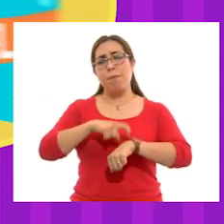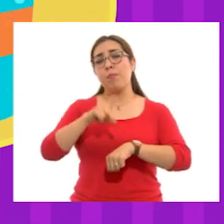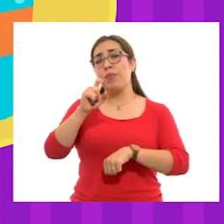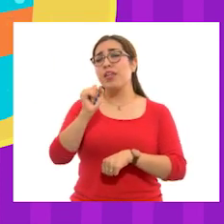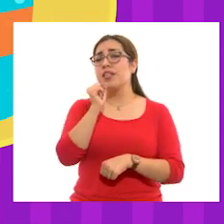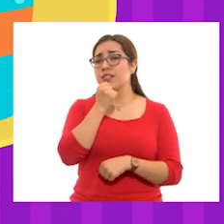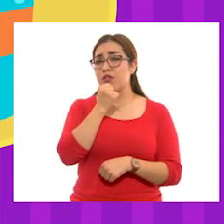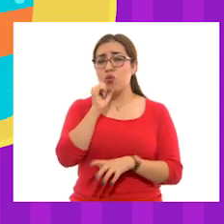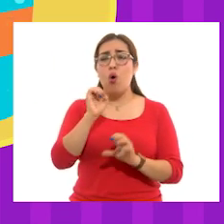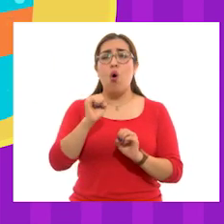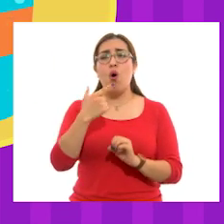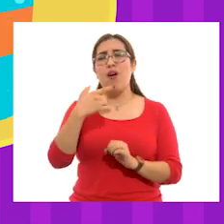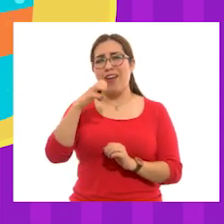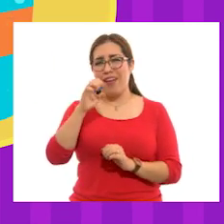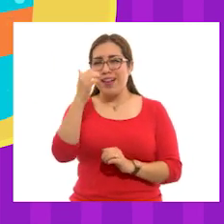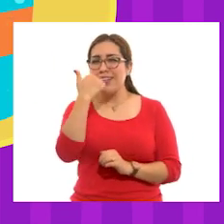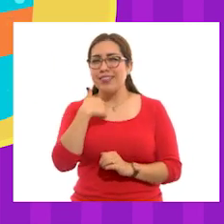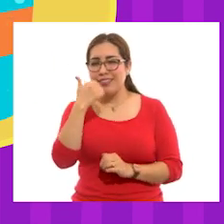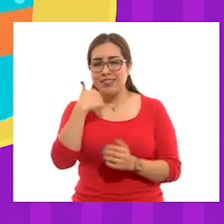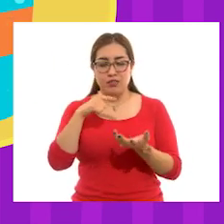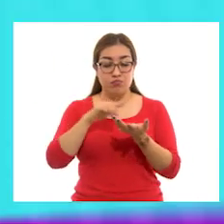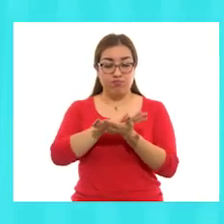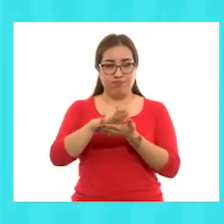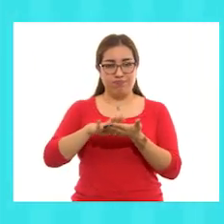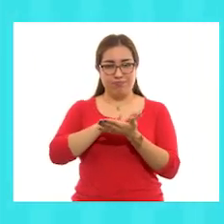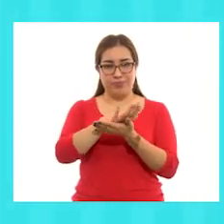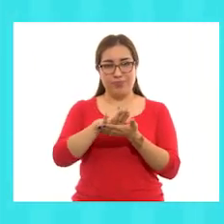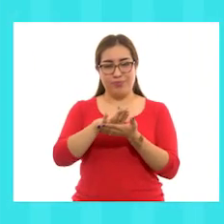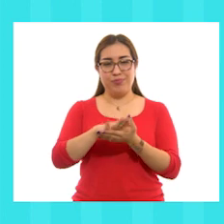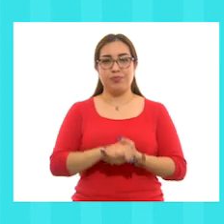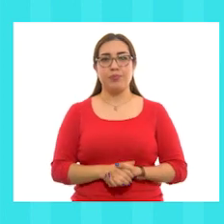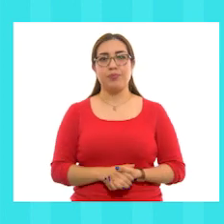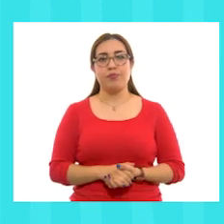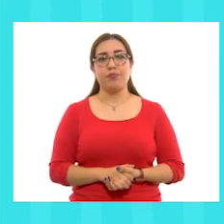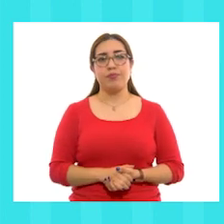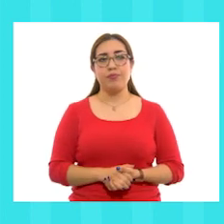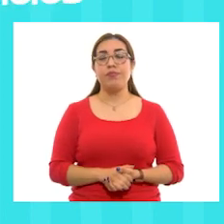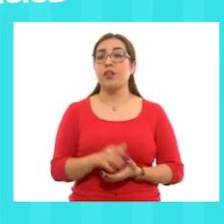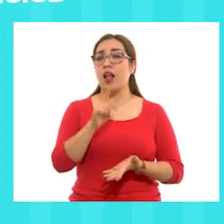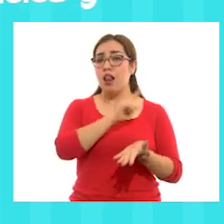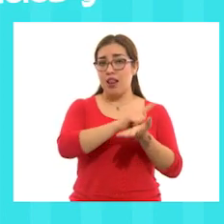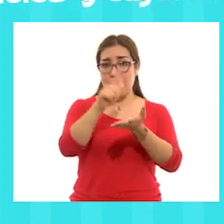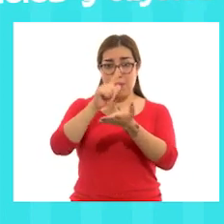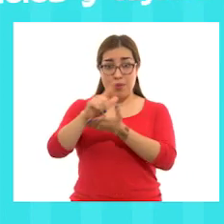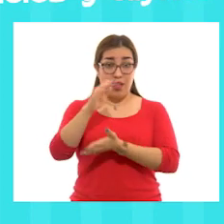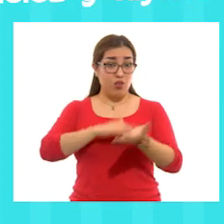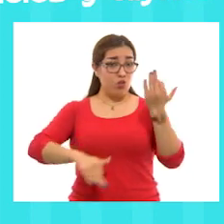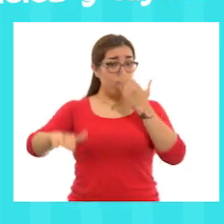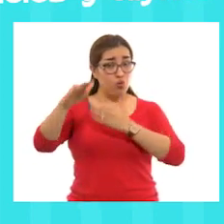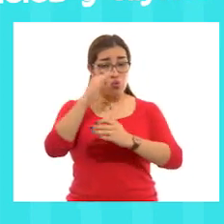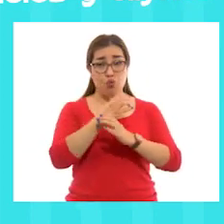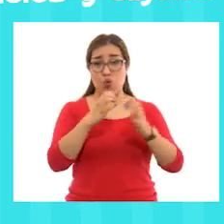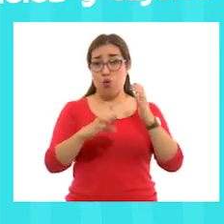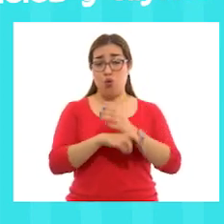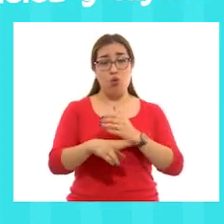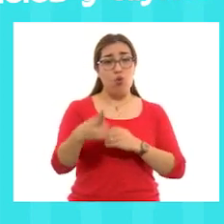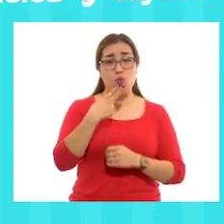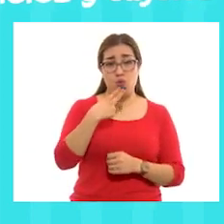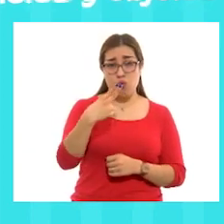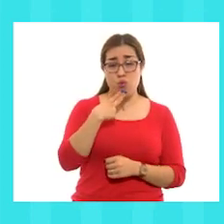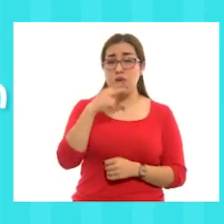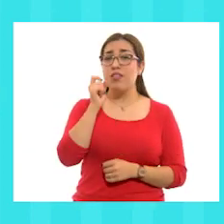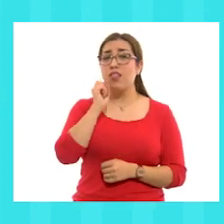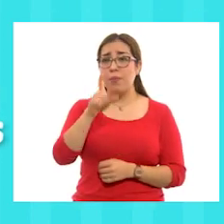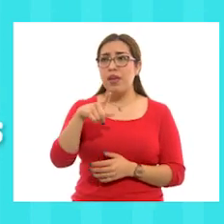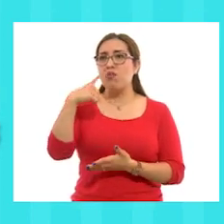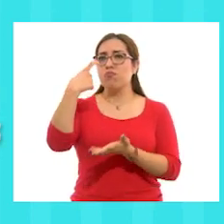aplica desinfectante a base de agua y alcohol. Desinfecta las superficies de los objetos que más utilizas. También